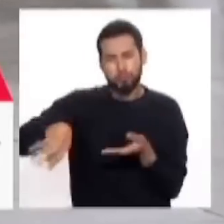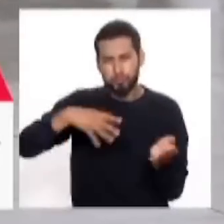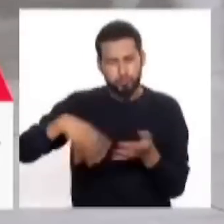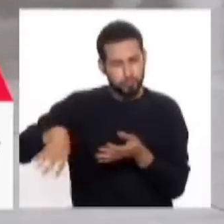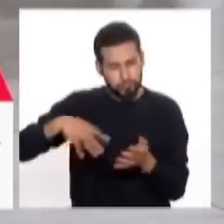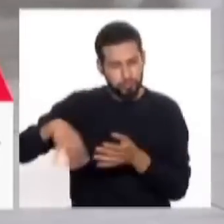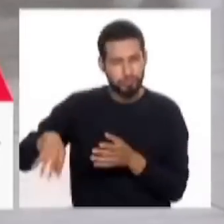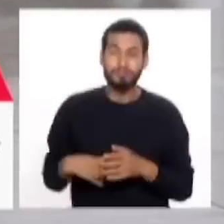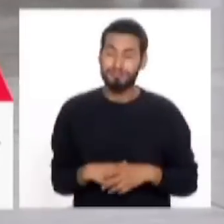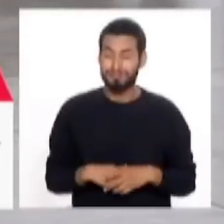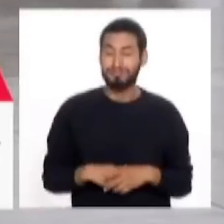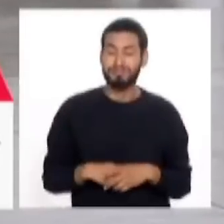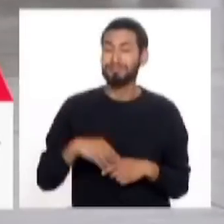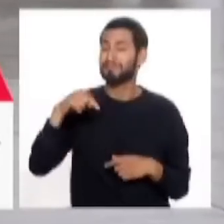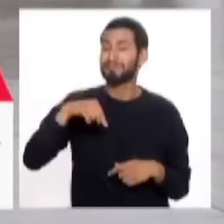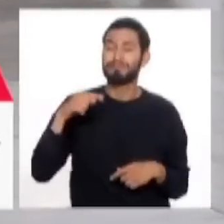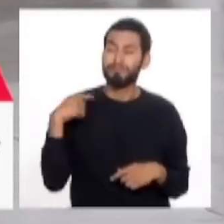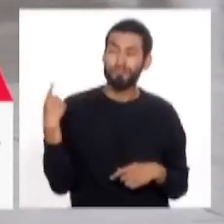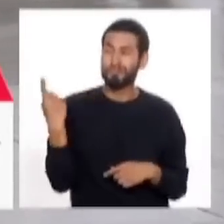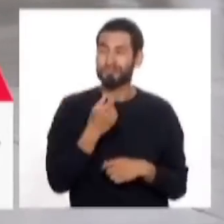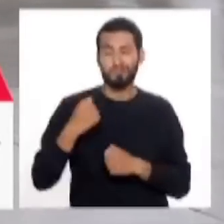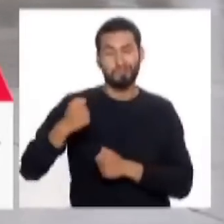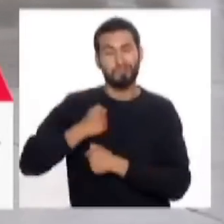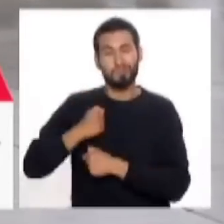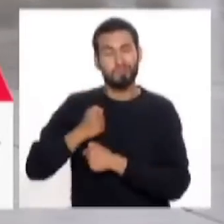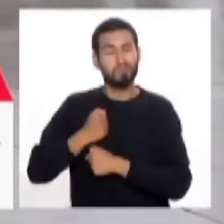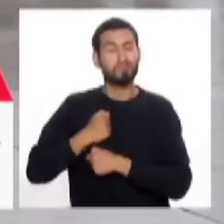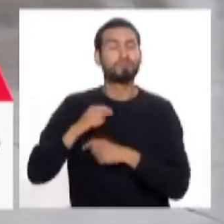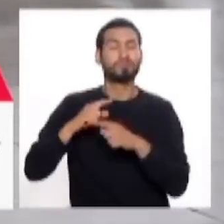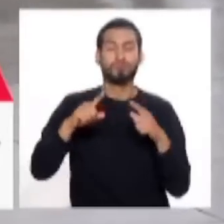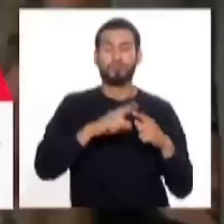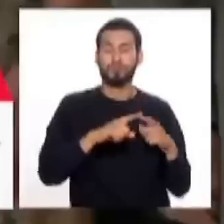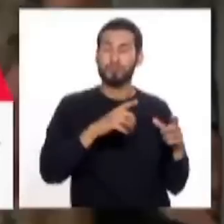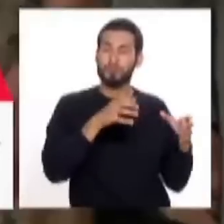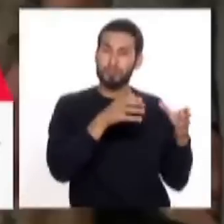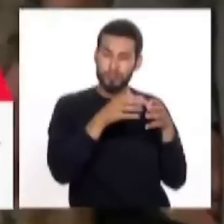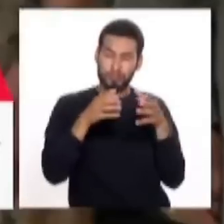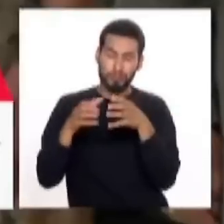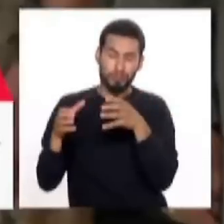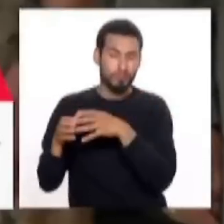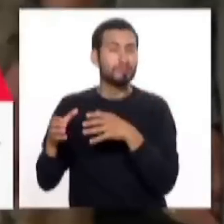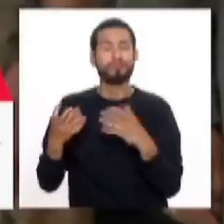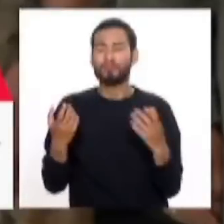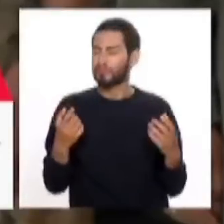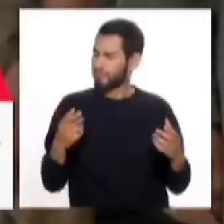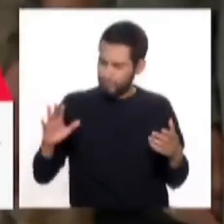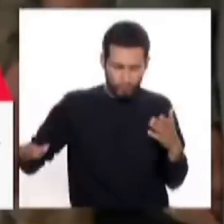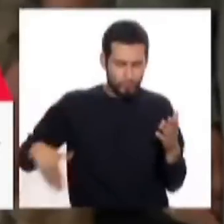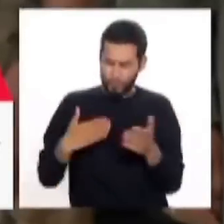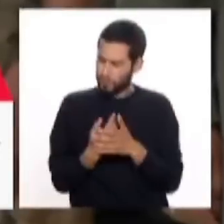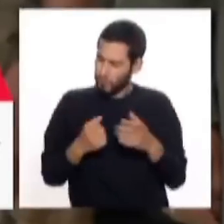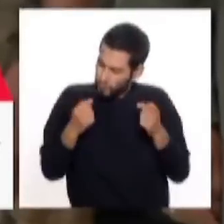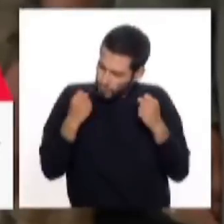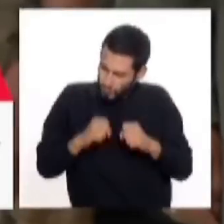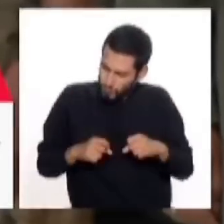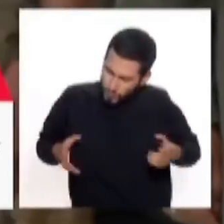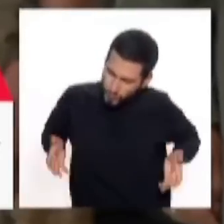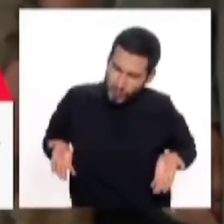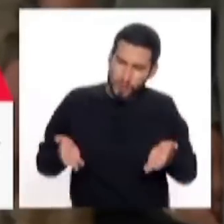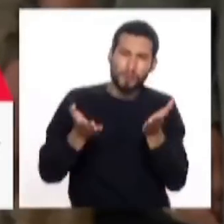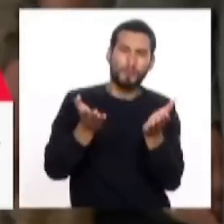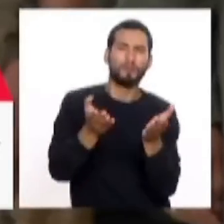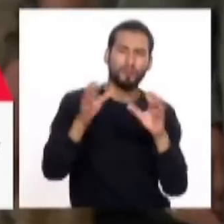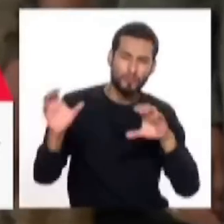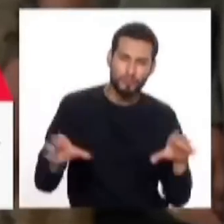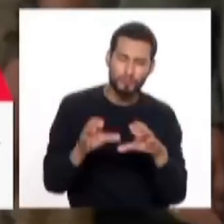Nuestras instituciones y nuestras Fuerzas Armadas han desplegado todas sus capacidades